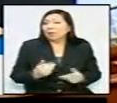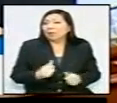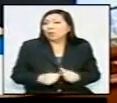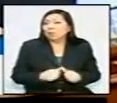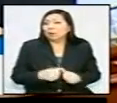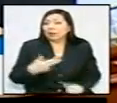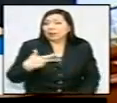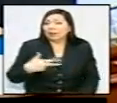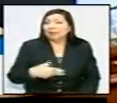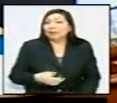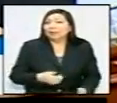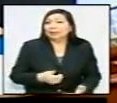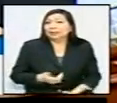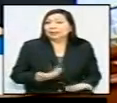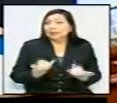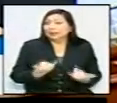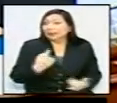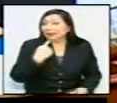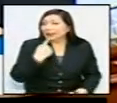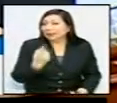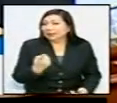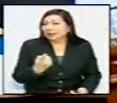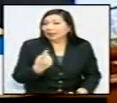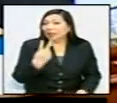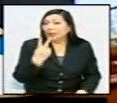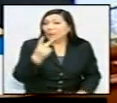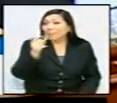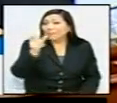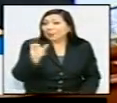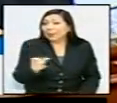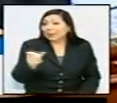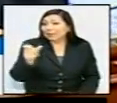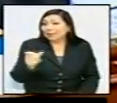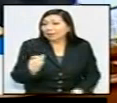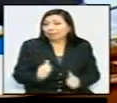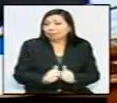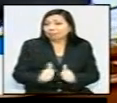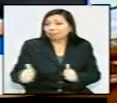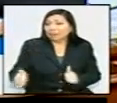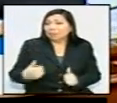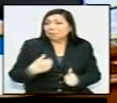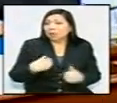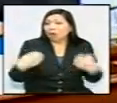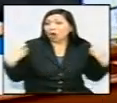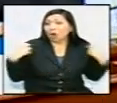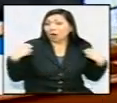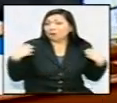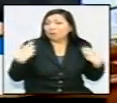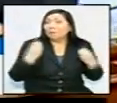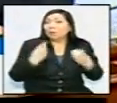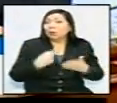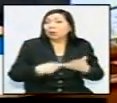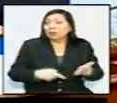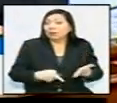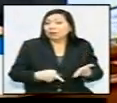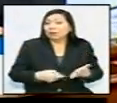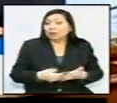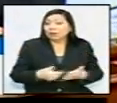número 3, estas son declaraciones de 2 personas que fueron separadas de mi despacho por